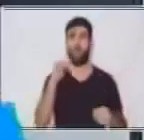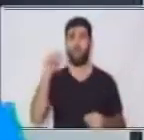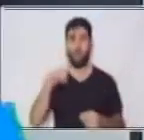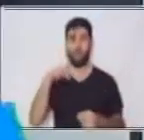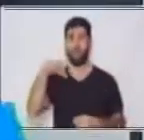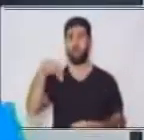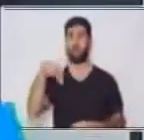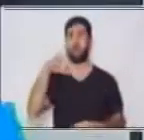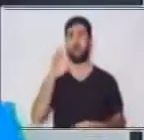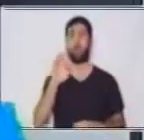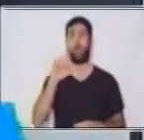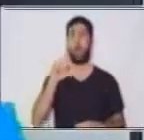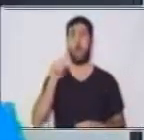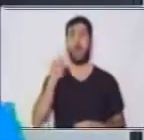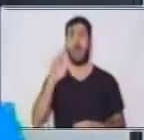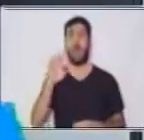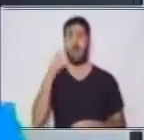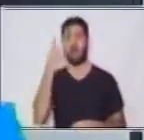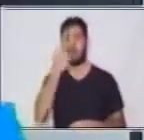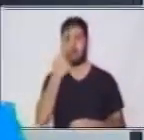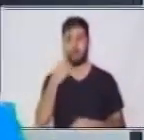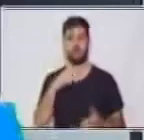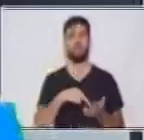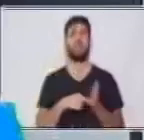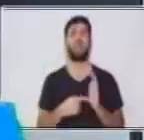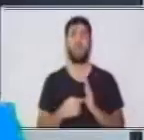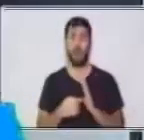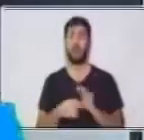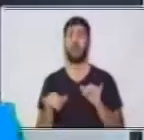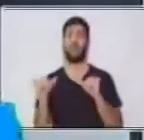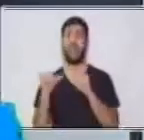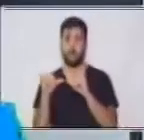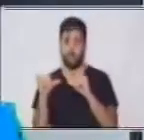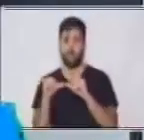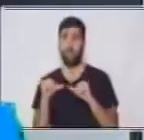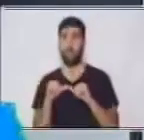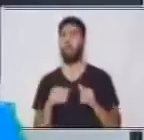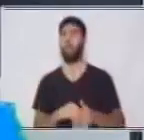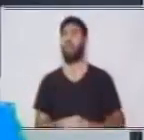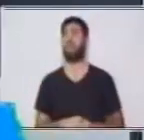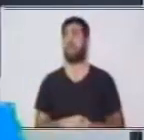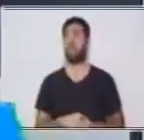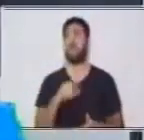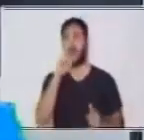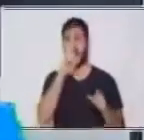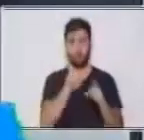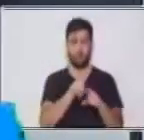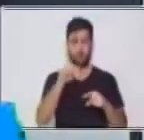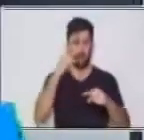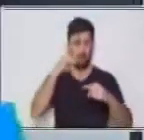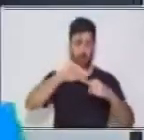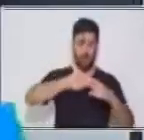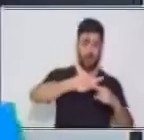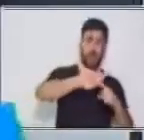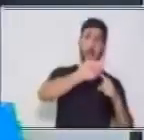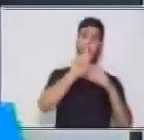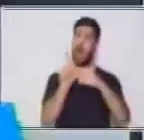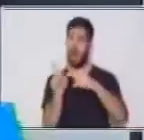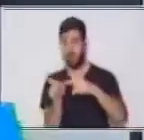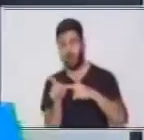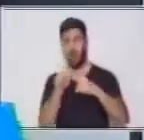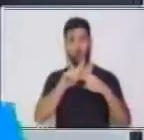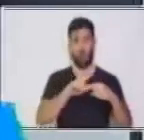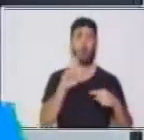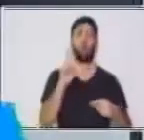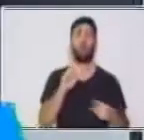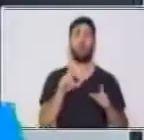dan con un tamaño, que es una magnitud, y lo que es un ángulo para saber